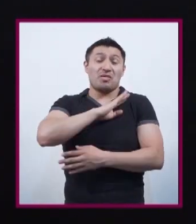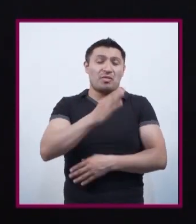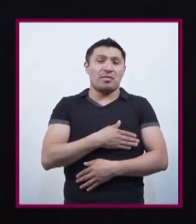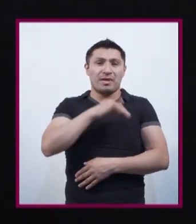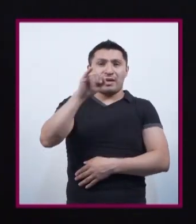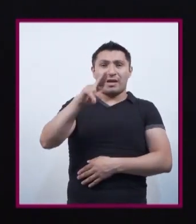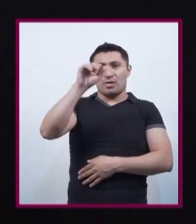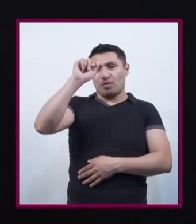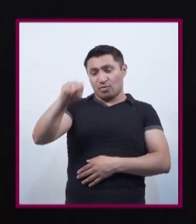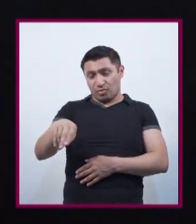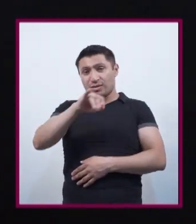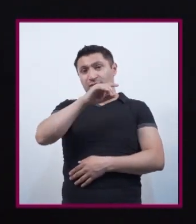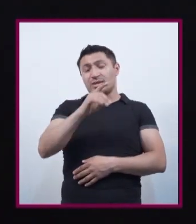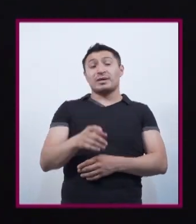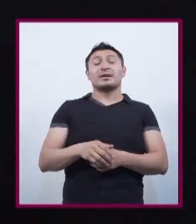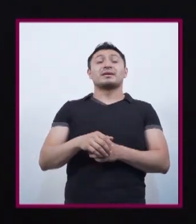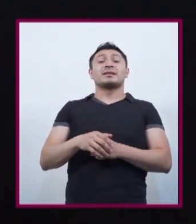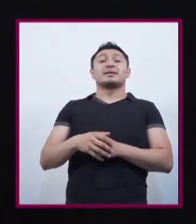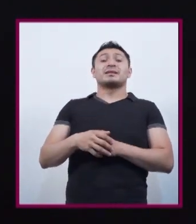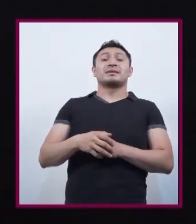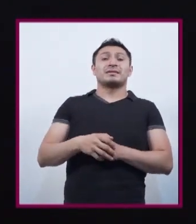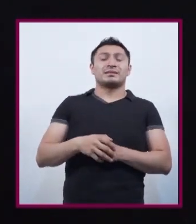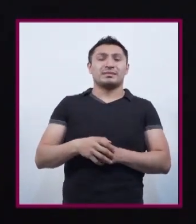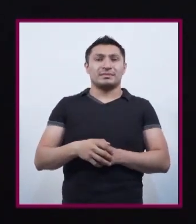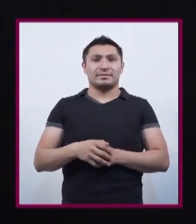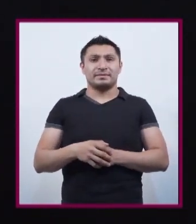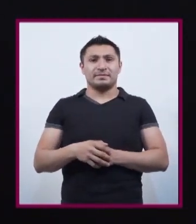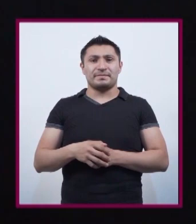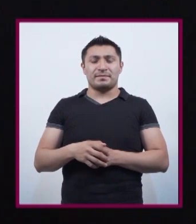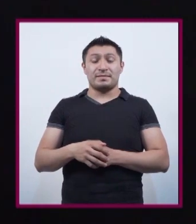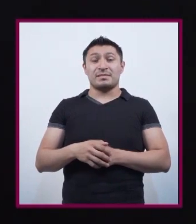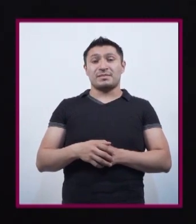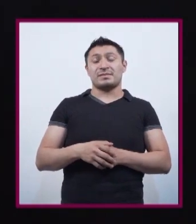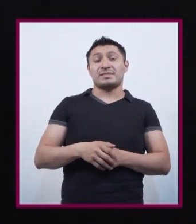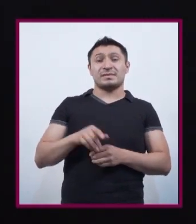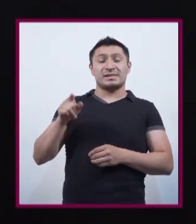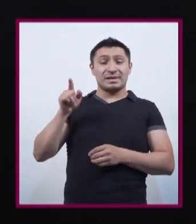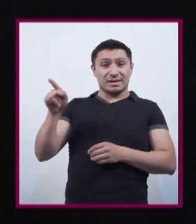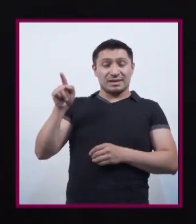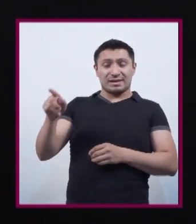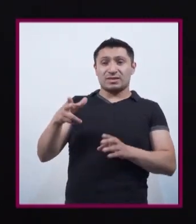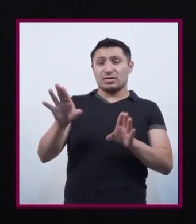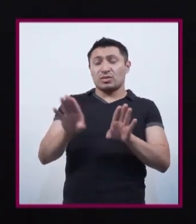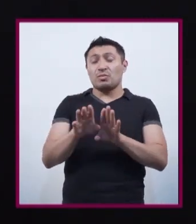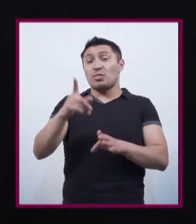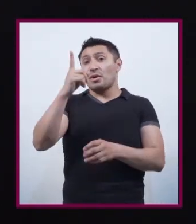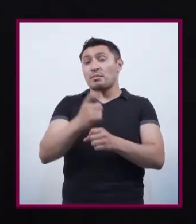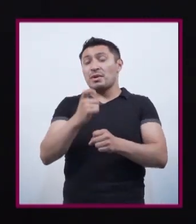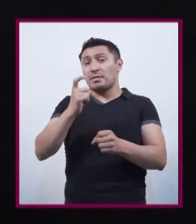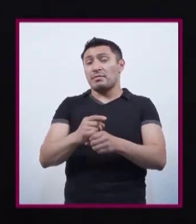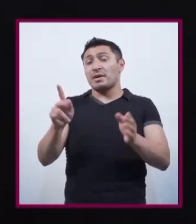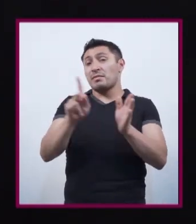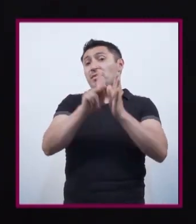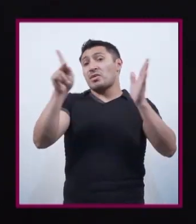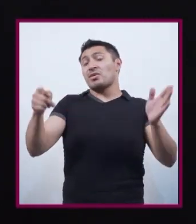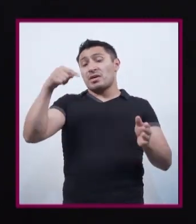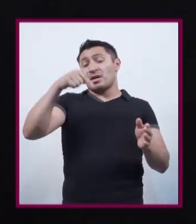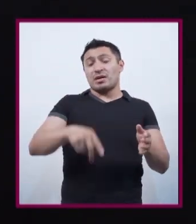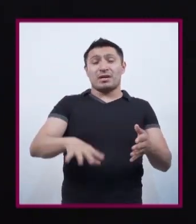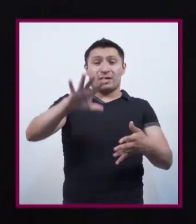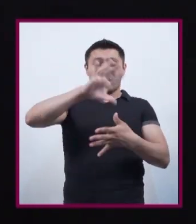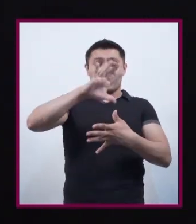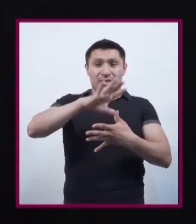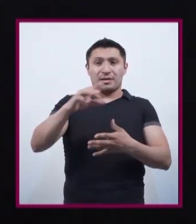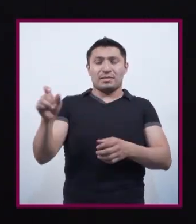México aún era Nueva España, Juan Ignacio María de Castorena, Ursúa y Goyeneche, considerado el primer